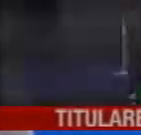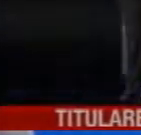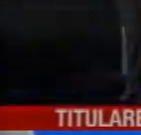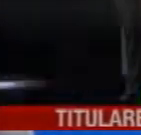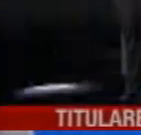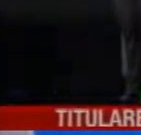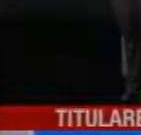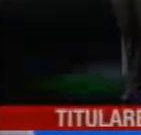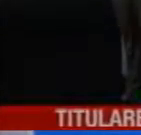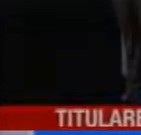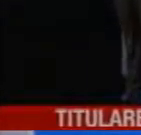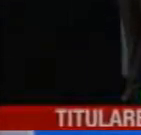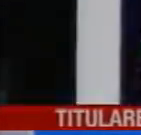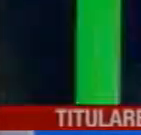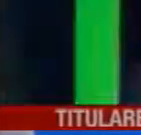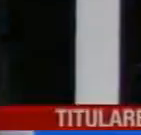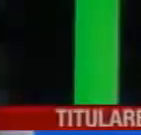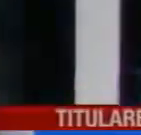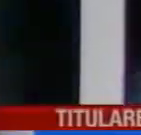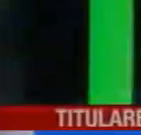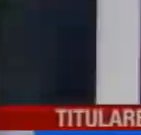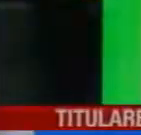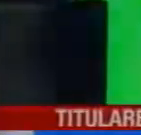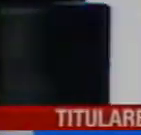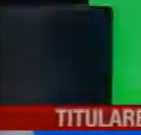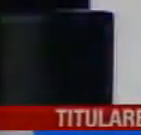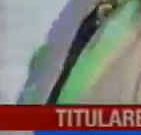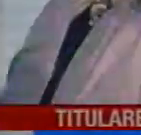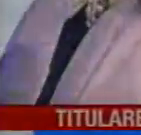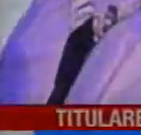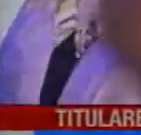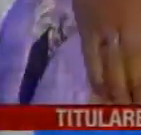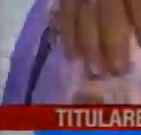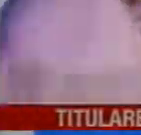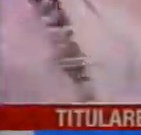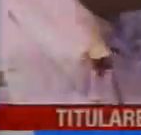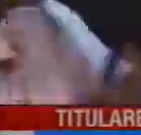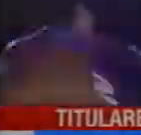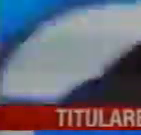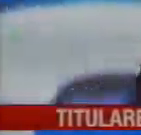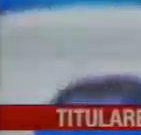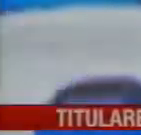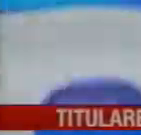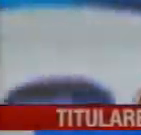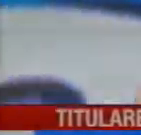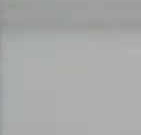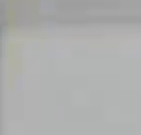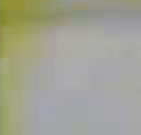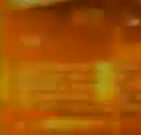Y además, dos clasificados más para la gran final de Yo Me Llamo.